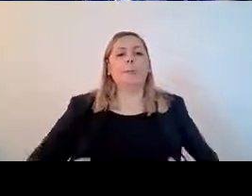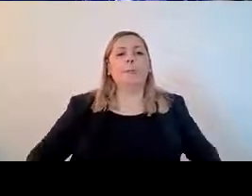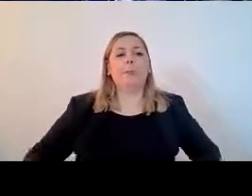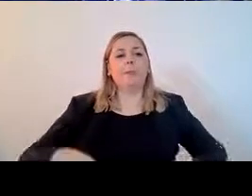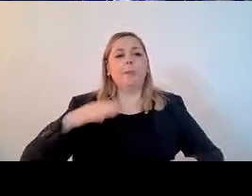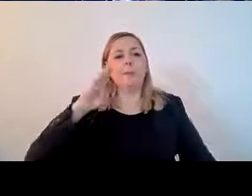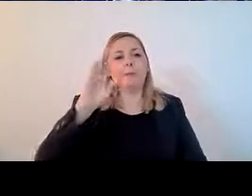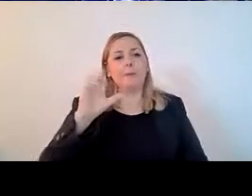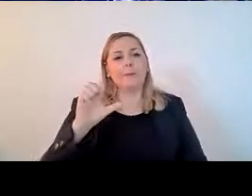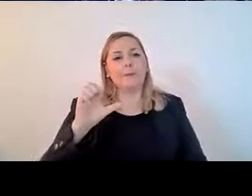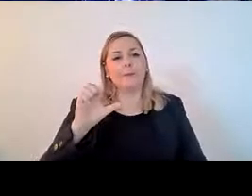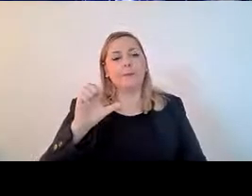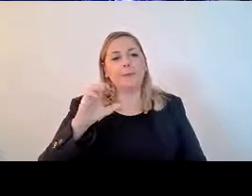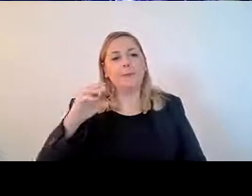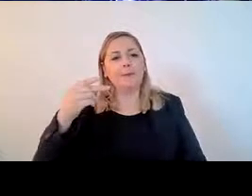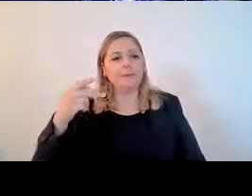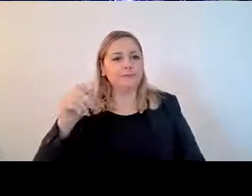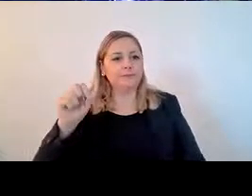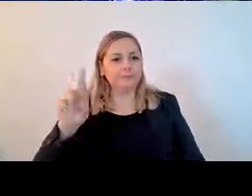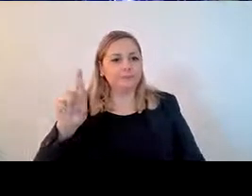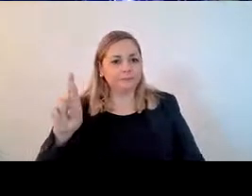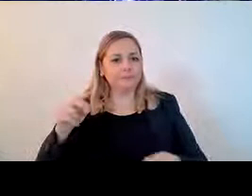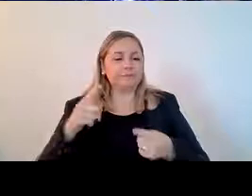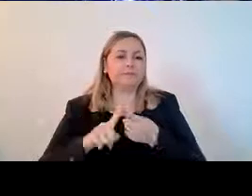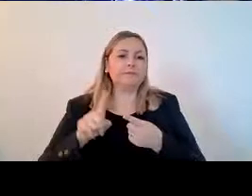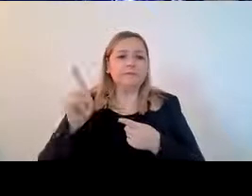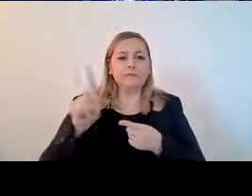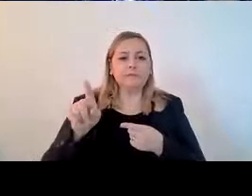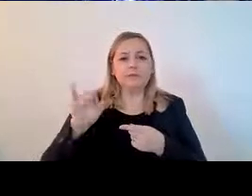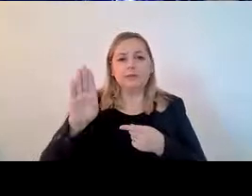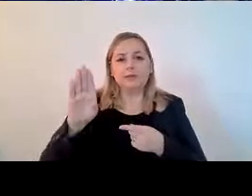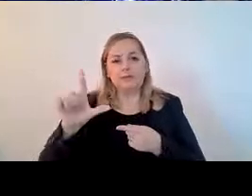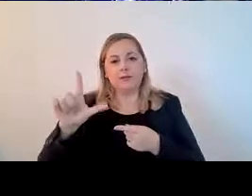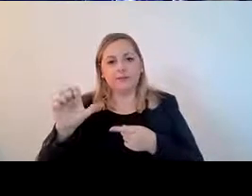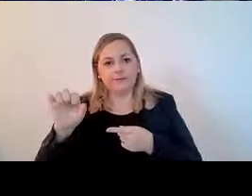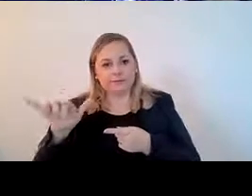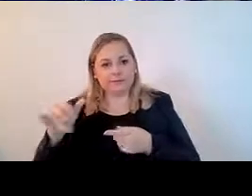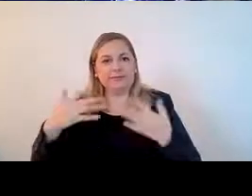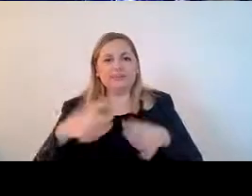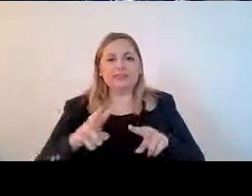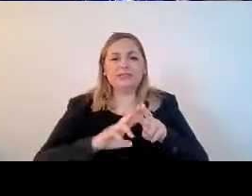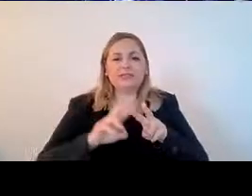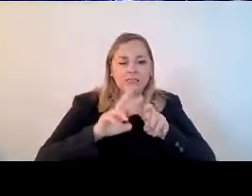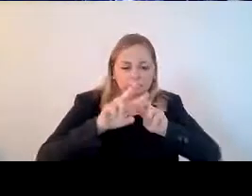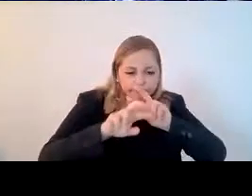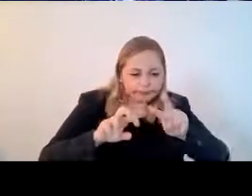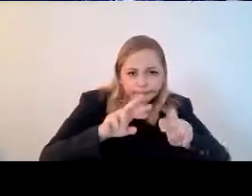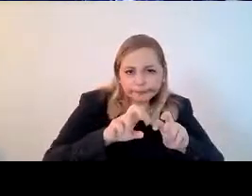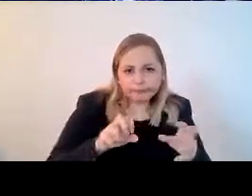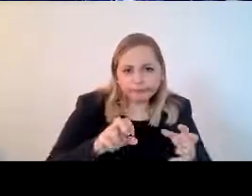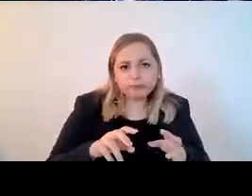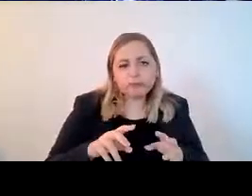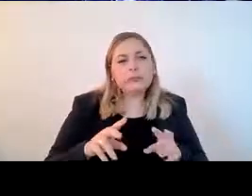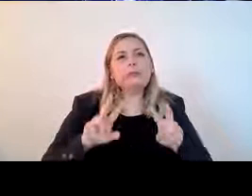Becker y Sibley, entonces, hicieron un estudio prospectivo de los patrones de sueño y comportamiento